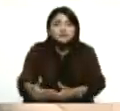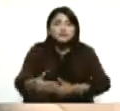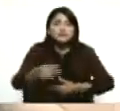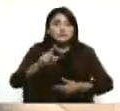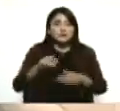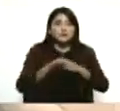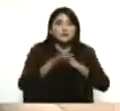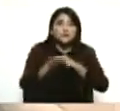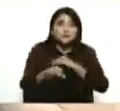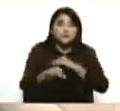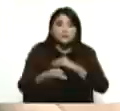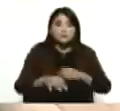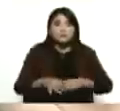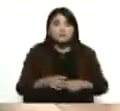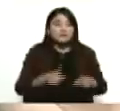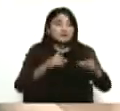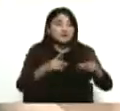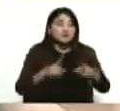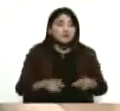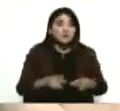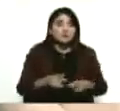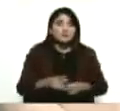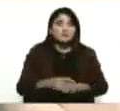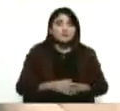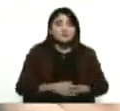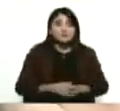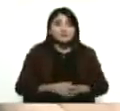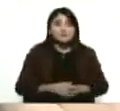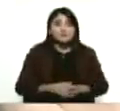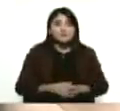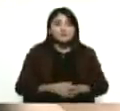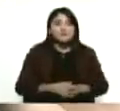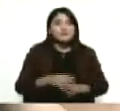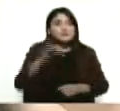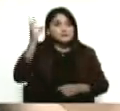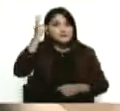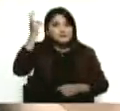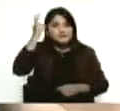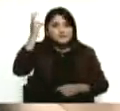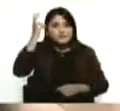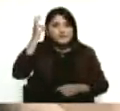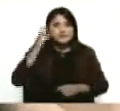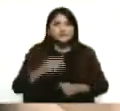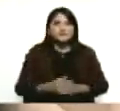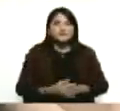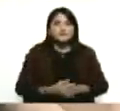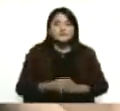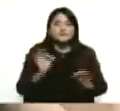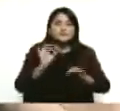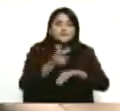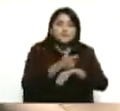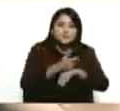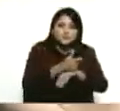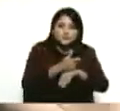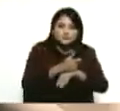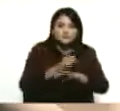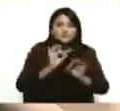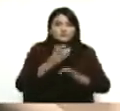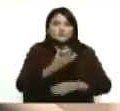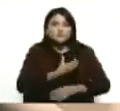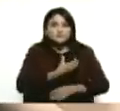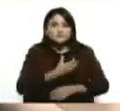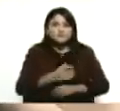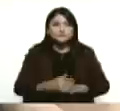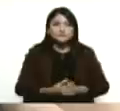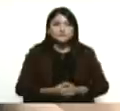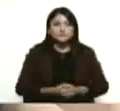eran a potestad y discreción de la autoridad municipal o, en el caso de los gobernadores, de la autoridad del